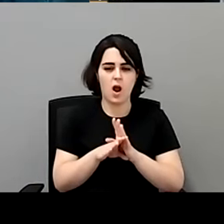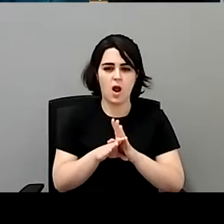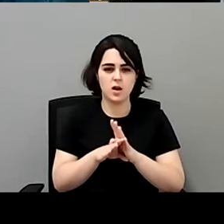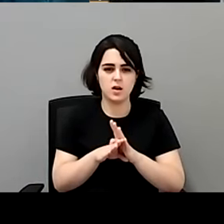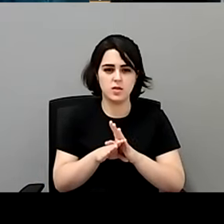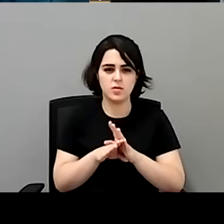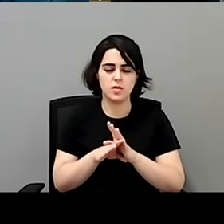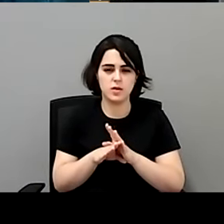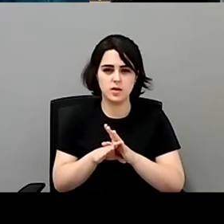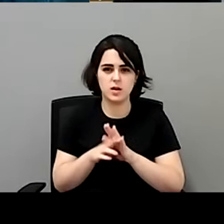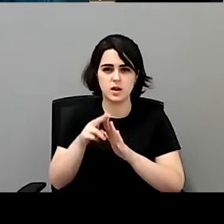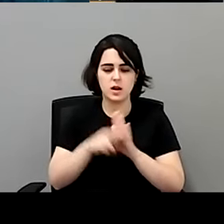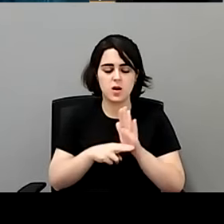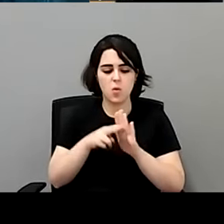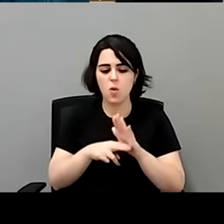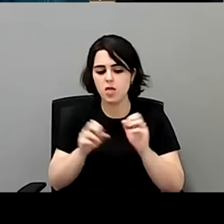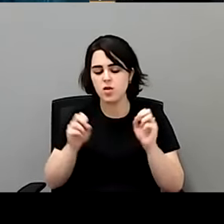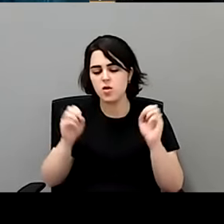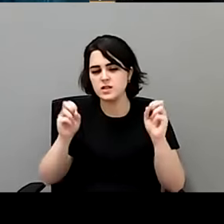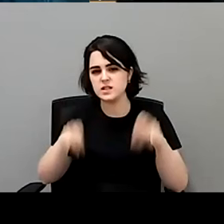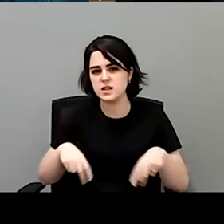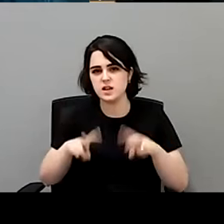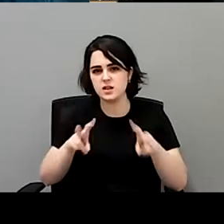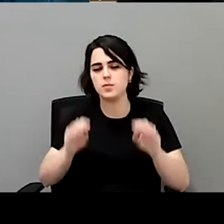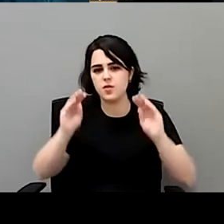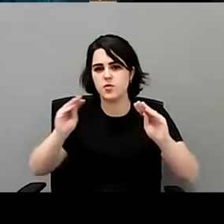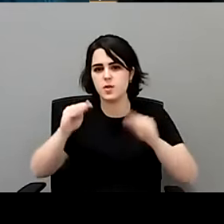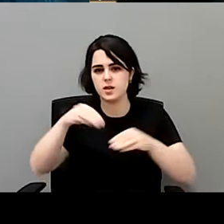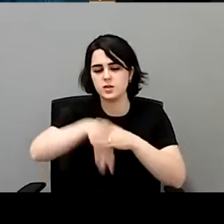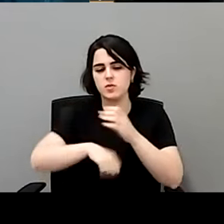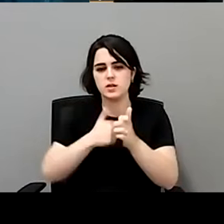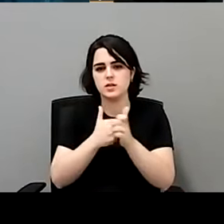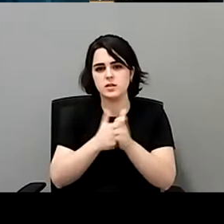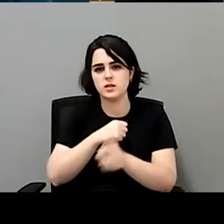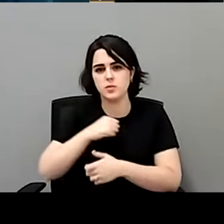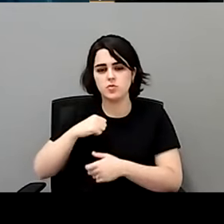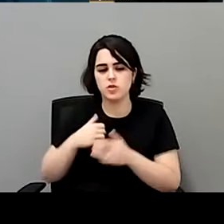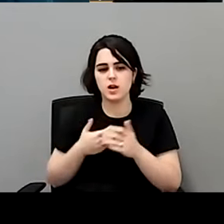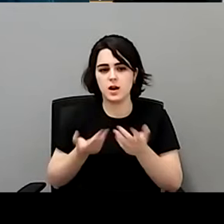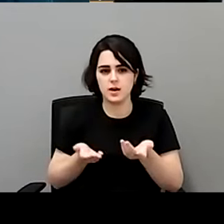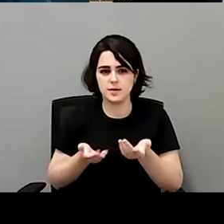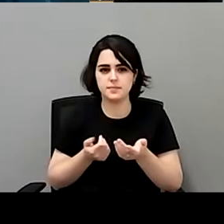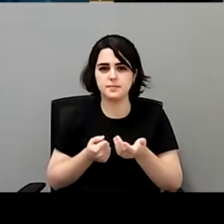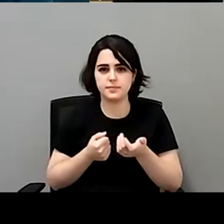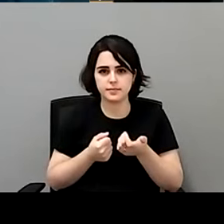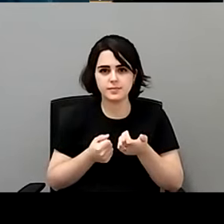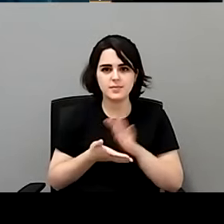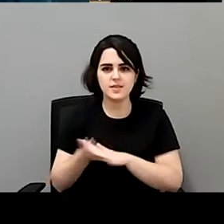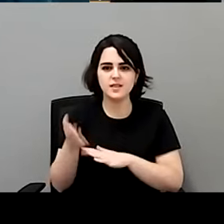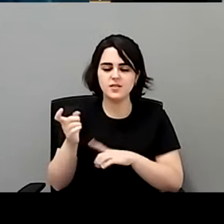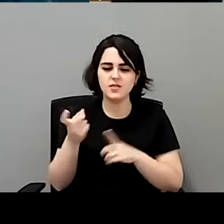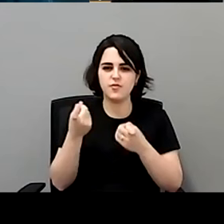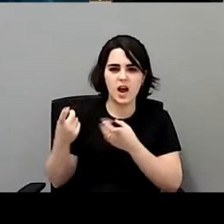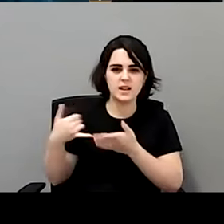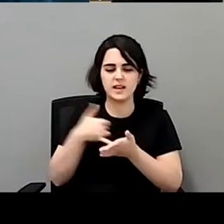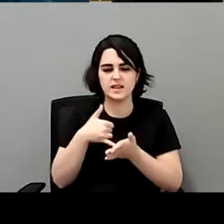sin regular expresamente la formación que necesita el asistente personal, ¿eh? Es una de las carencias